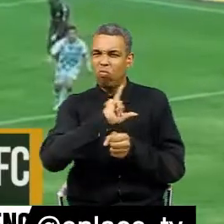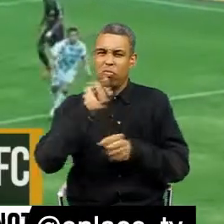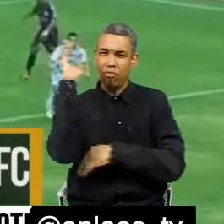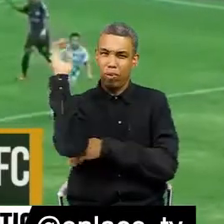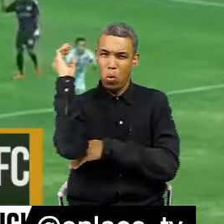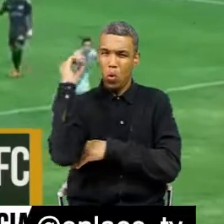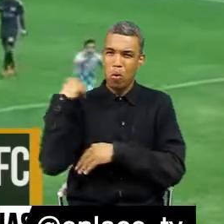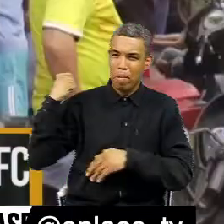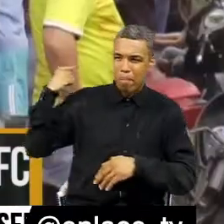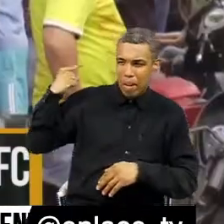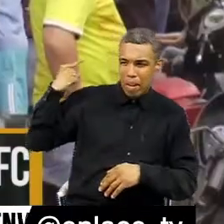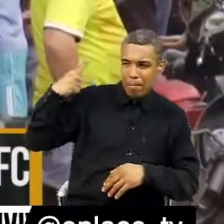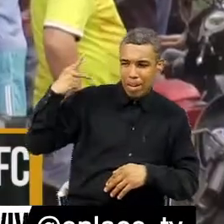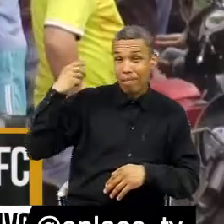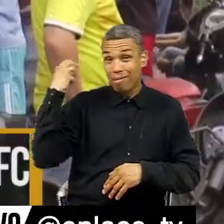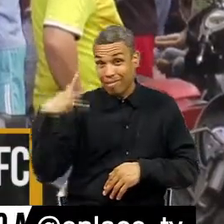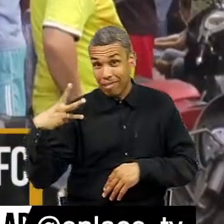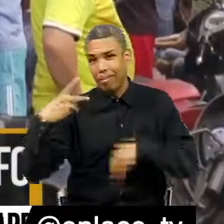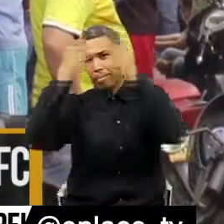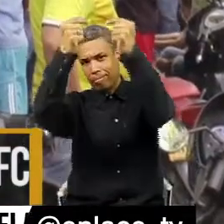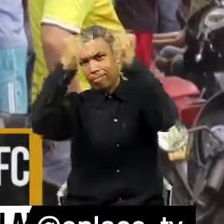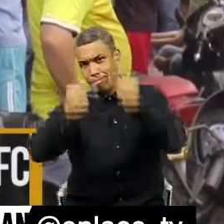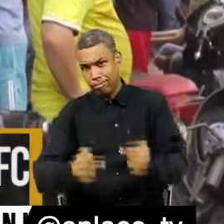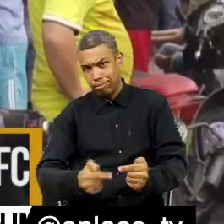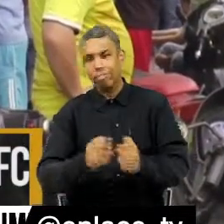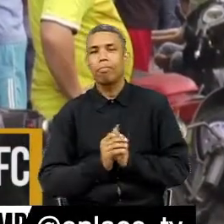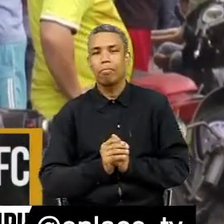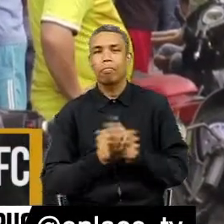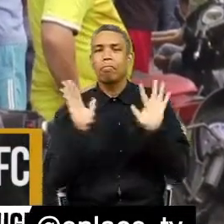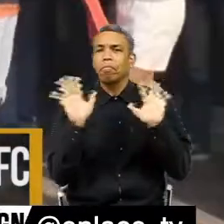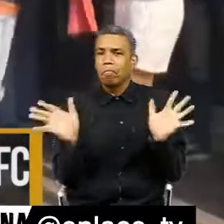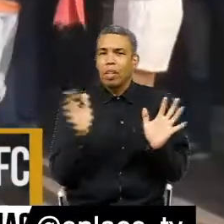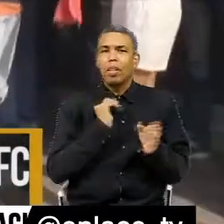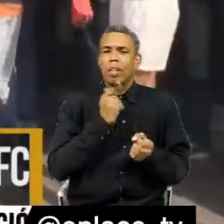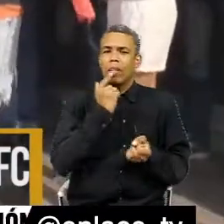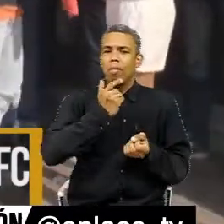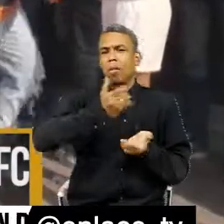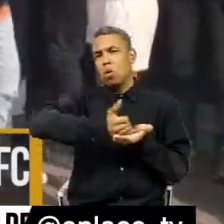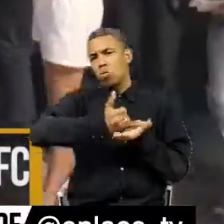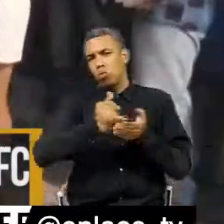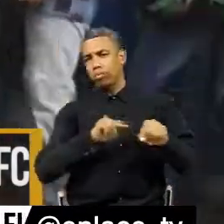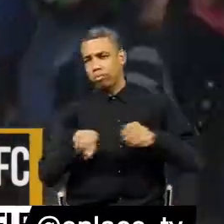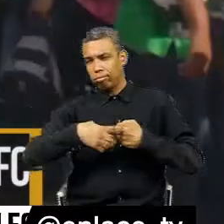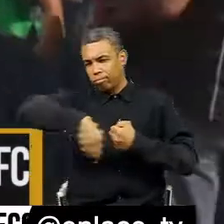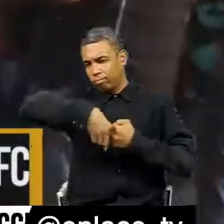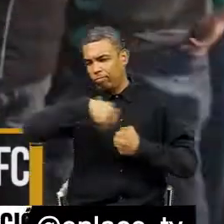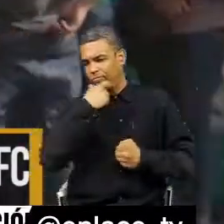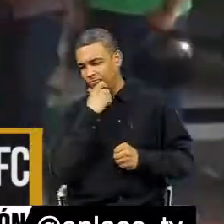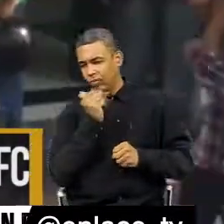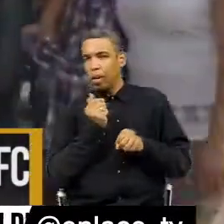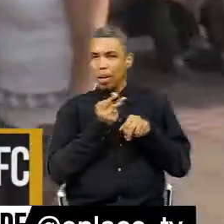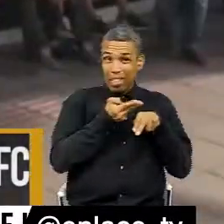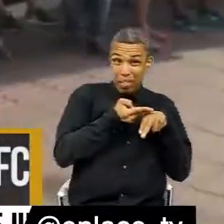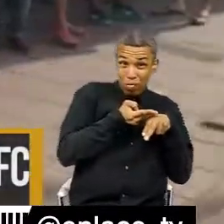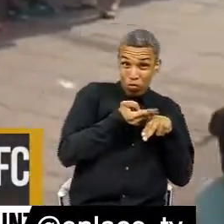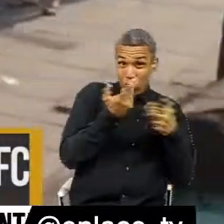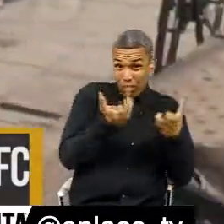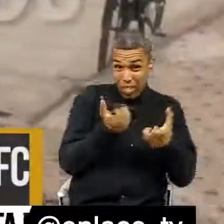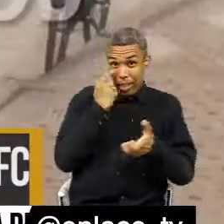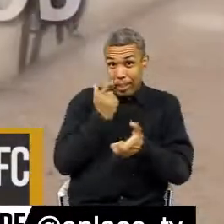de la Liga Águila 2. La administración del onceno aurinegro ya estableció precios y puntos de venta de la boletería. Para